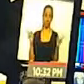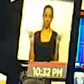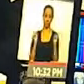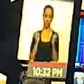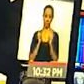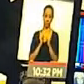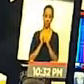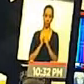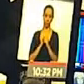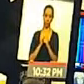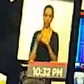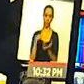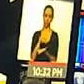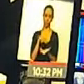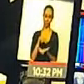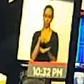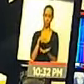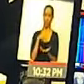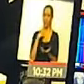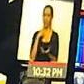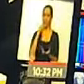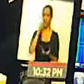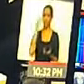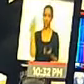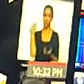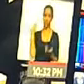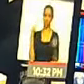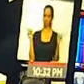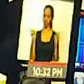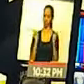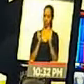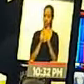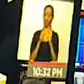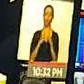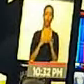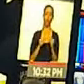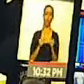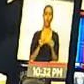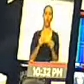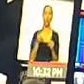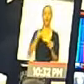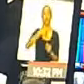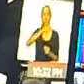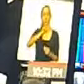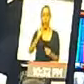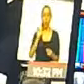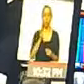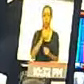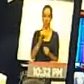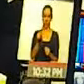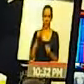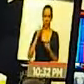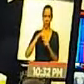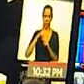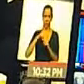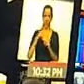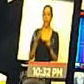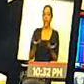la conflictividad política, el año pasado se sintetizó todo, hubo diversos mecanismos,